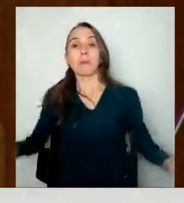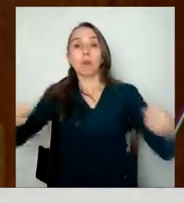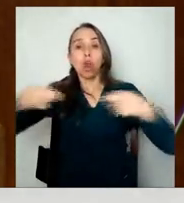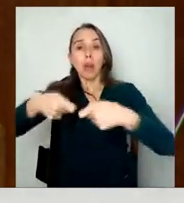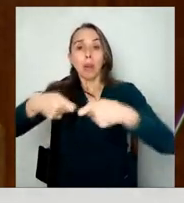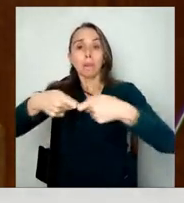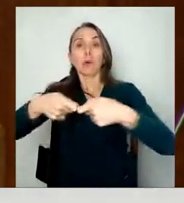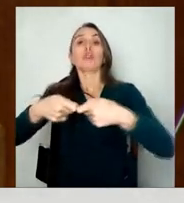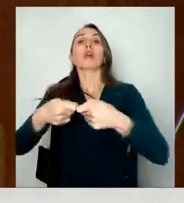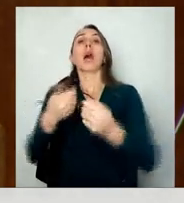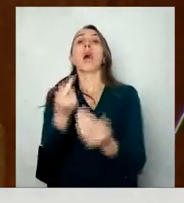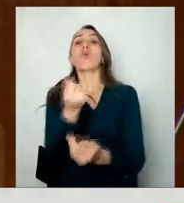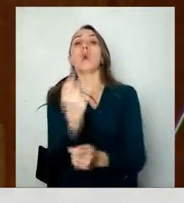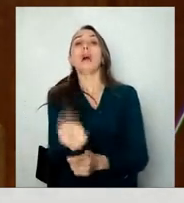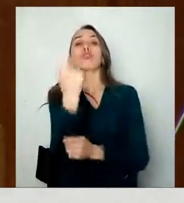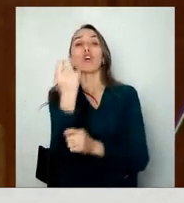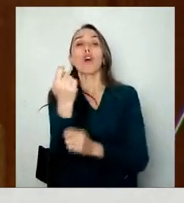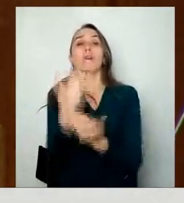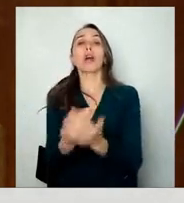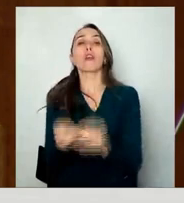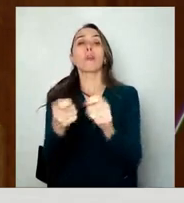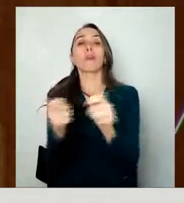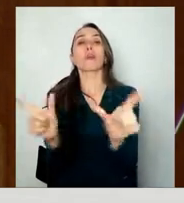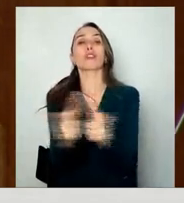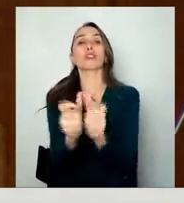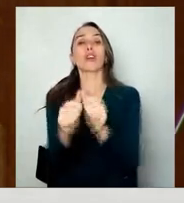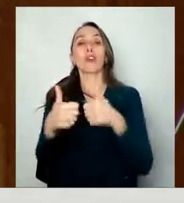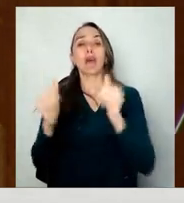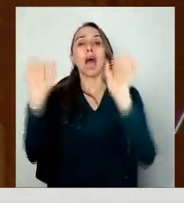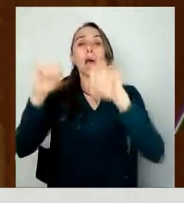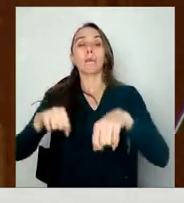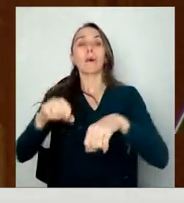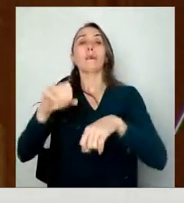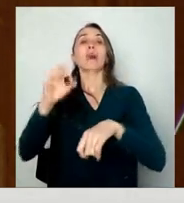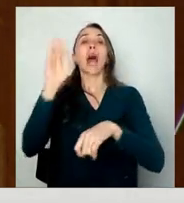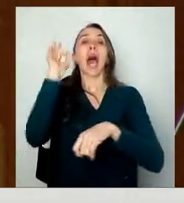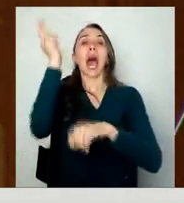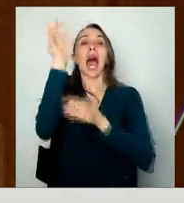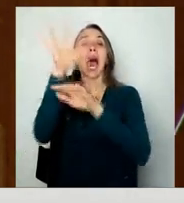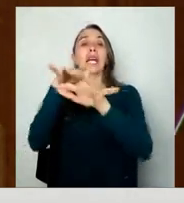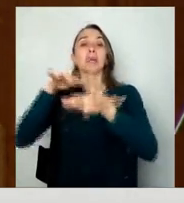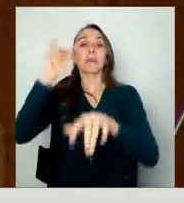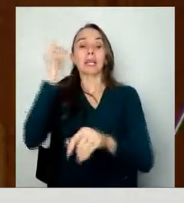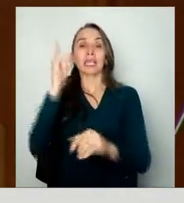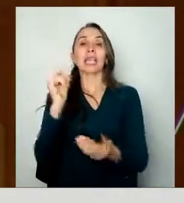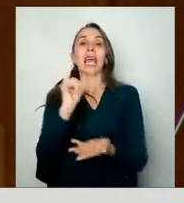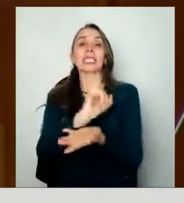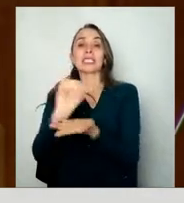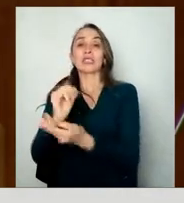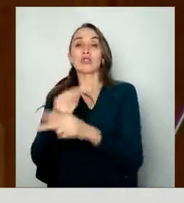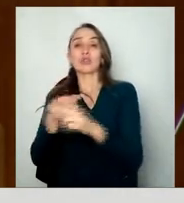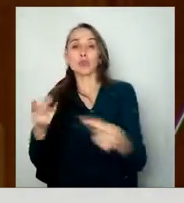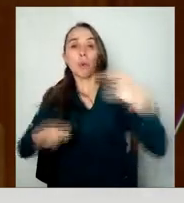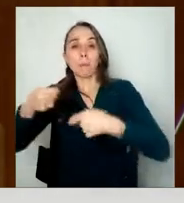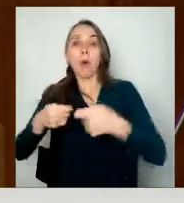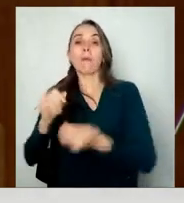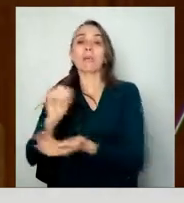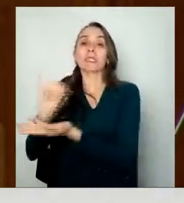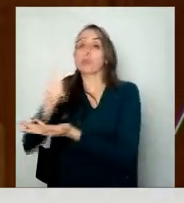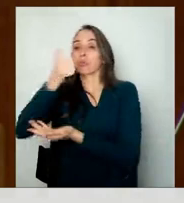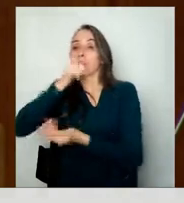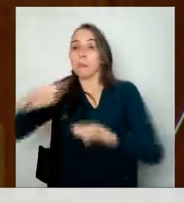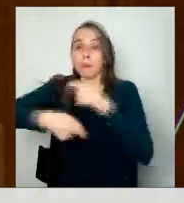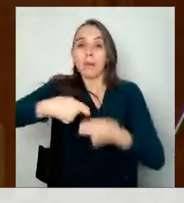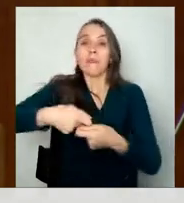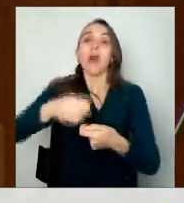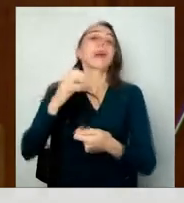aprobada por la asamblea general por los aportes de instituciones públicas privadas y organismos internacionales y por los bienes